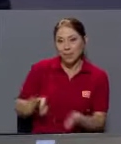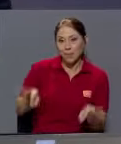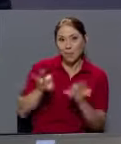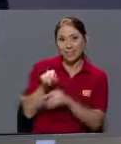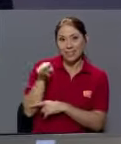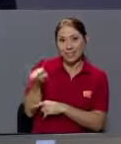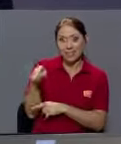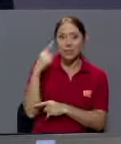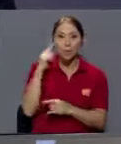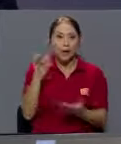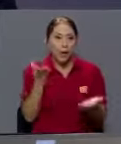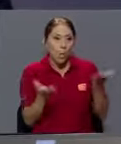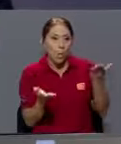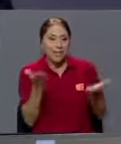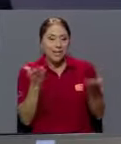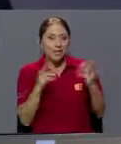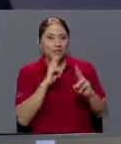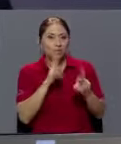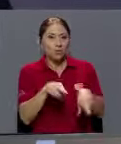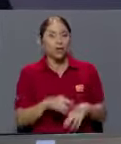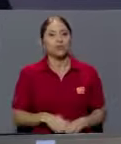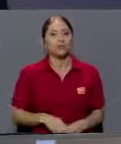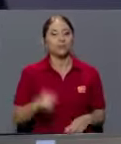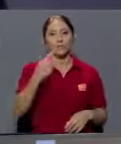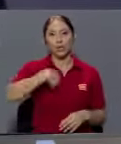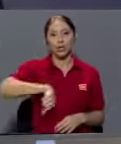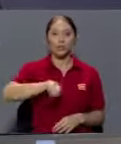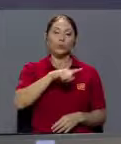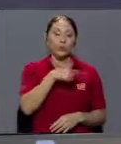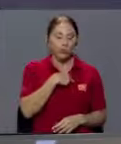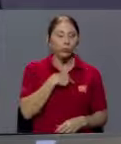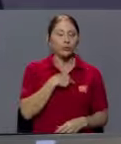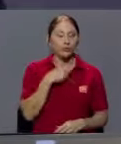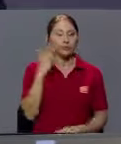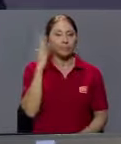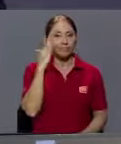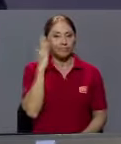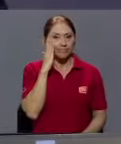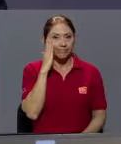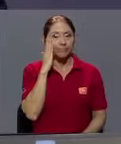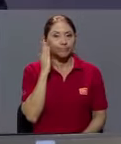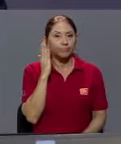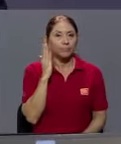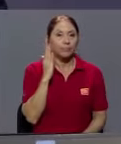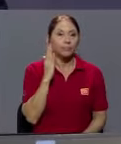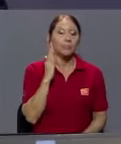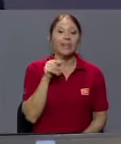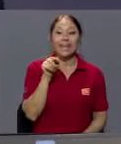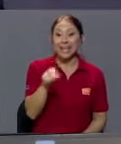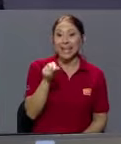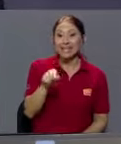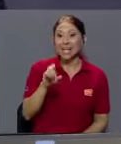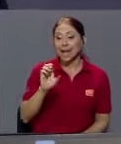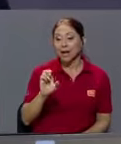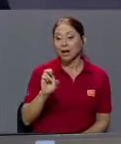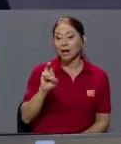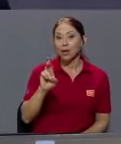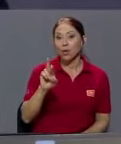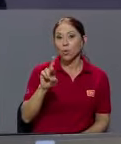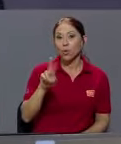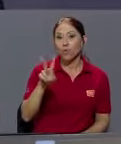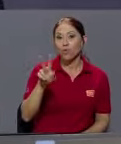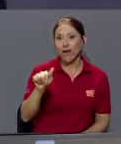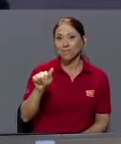hora de compensar esos resultados. Nosotros hemos podido determinar que esta curva,